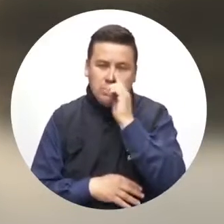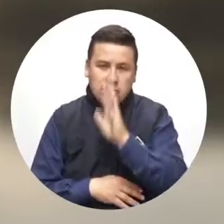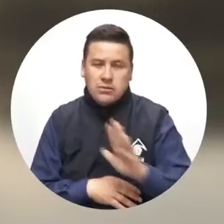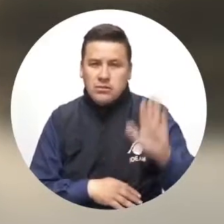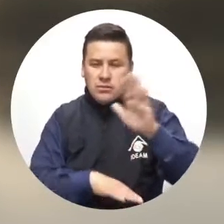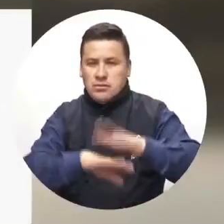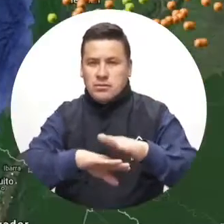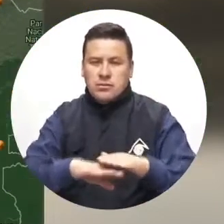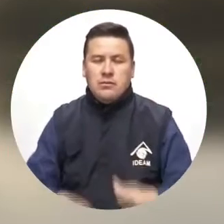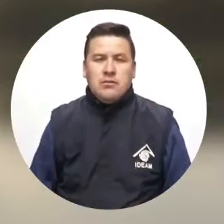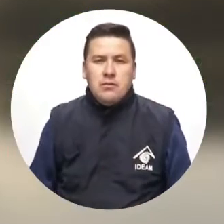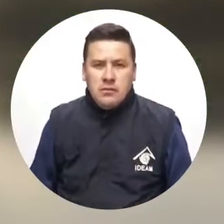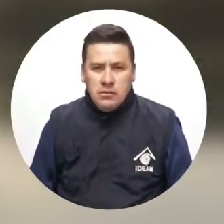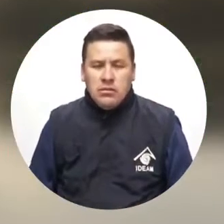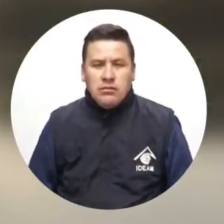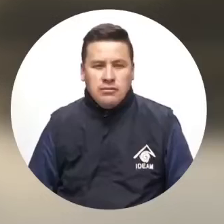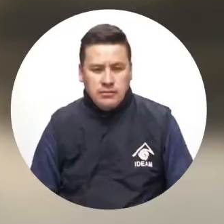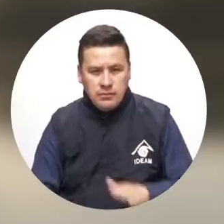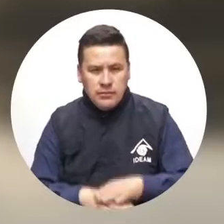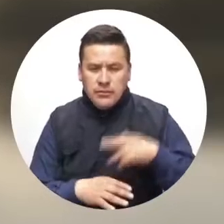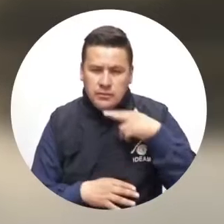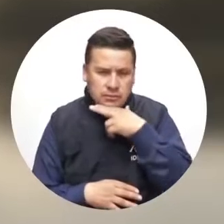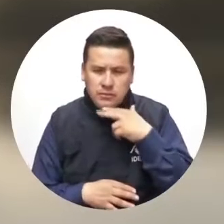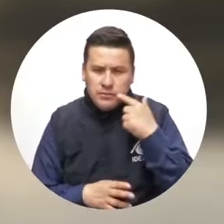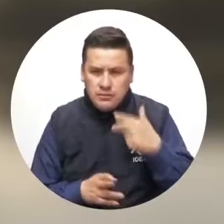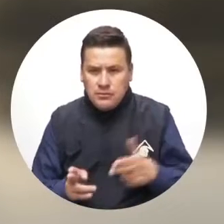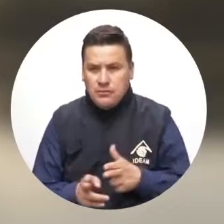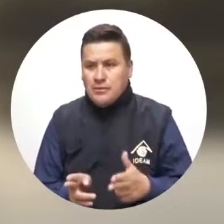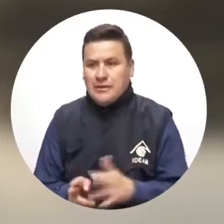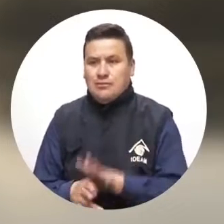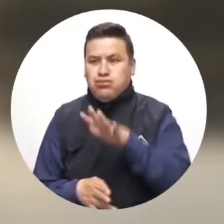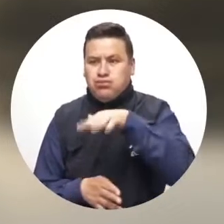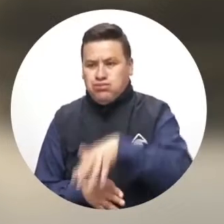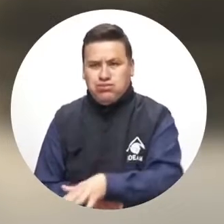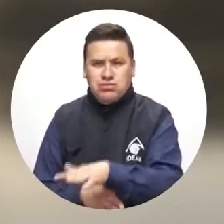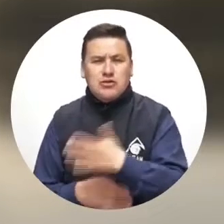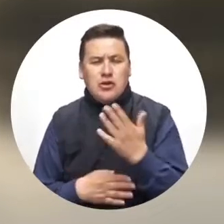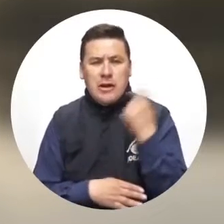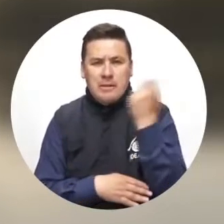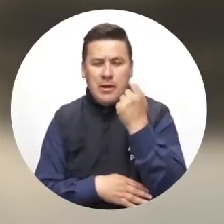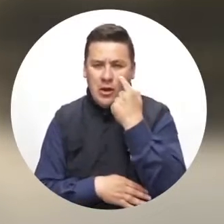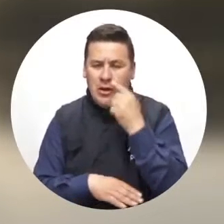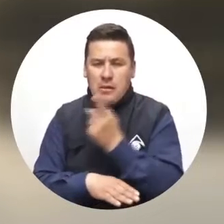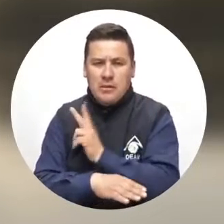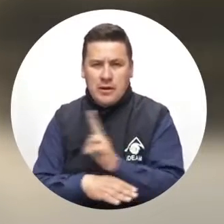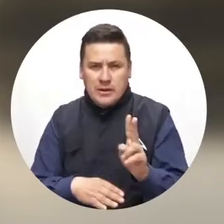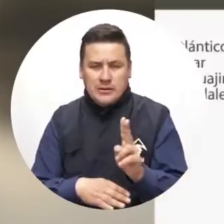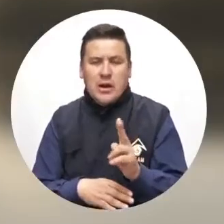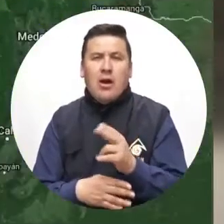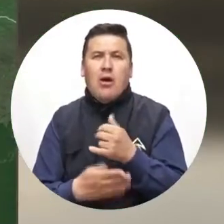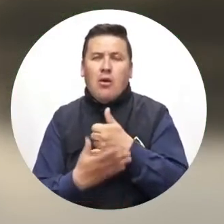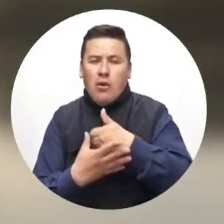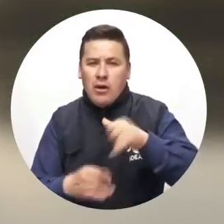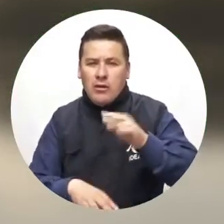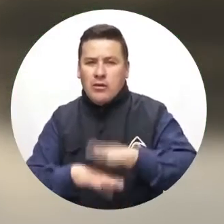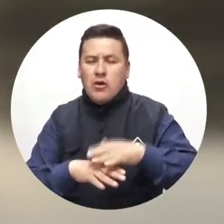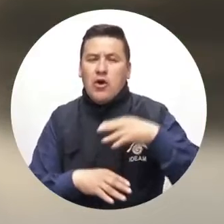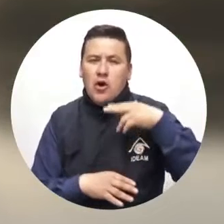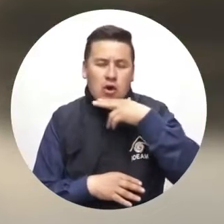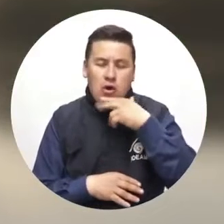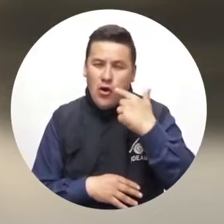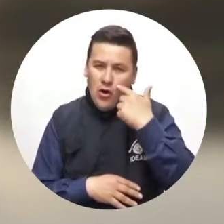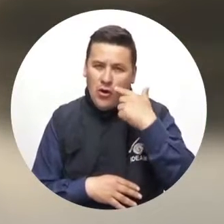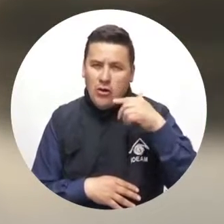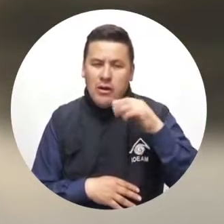principales alertas a nivel nacional. Alerta roja por desbordamientos en ríos de Meta, Vichada y Guainía.